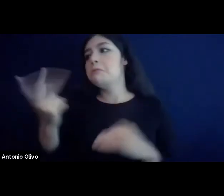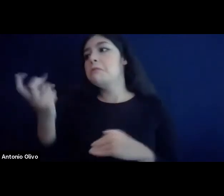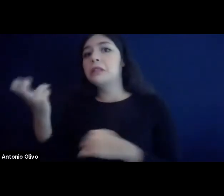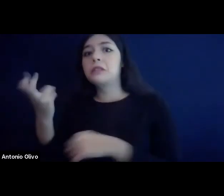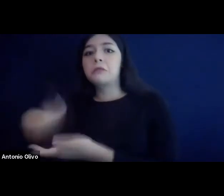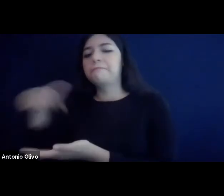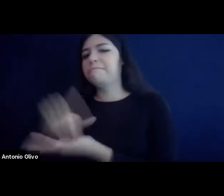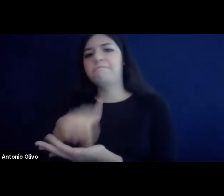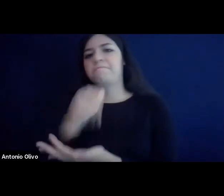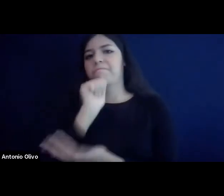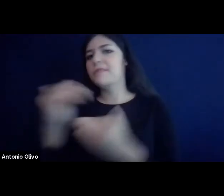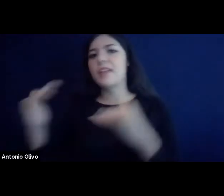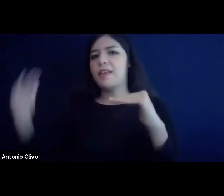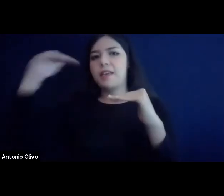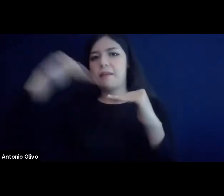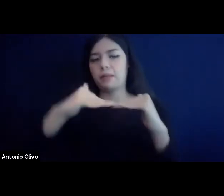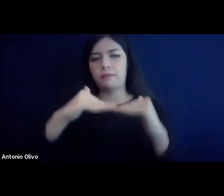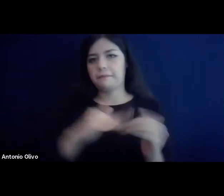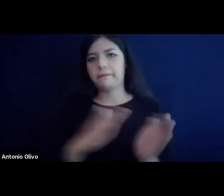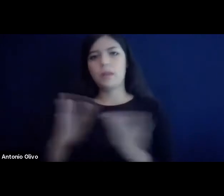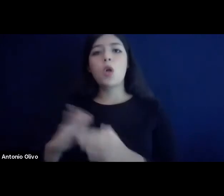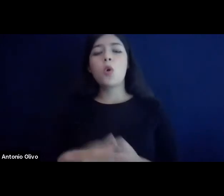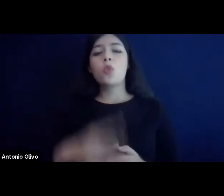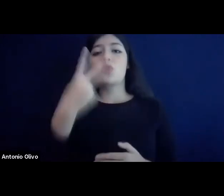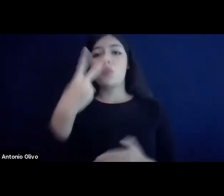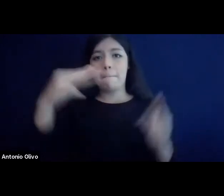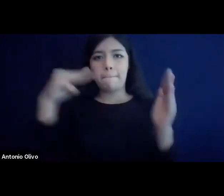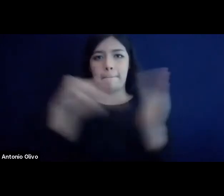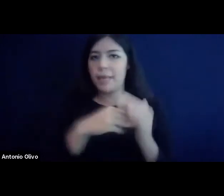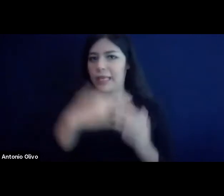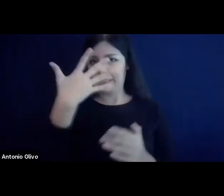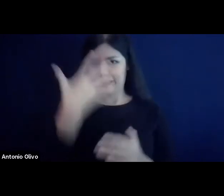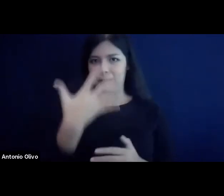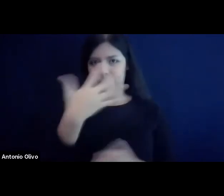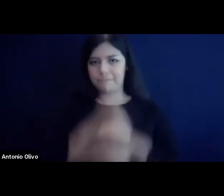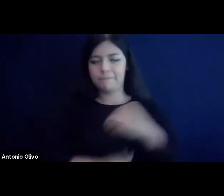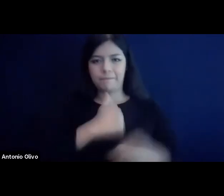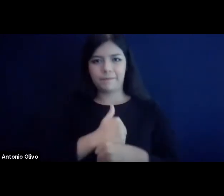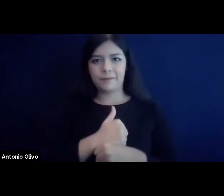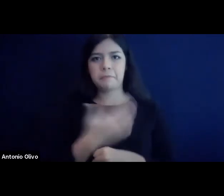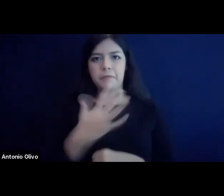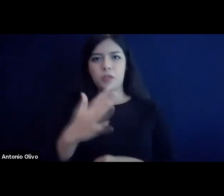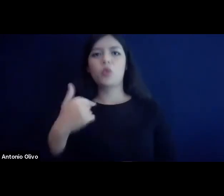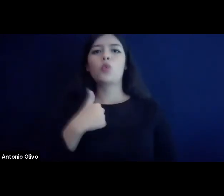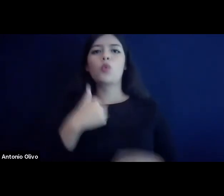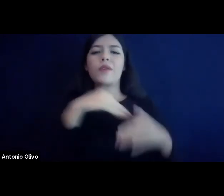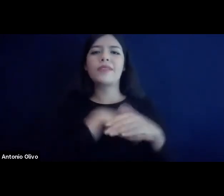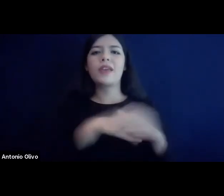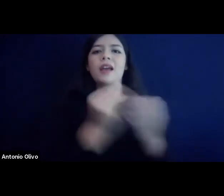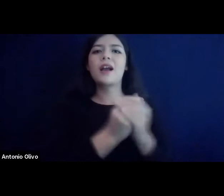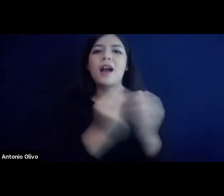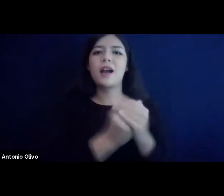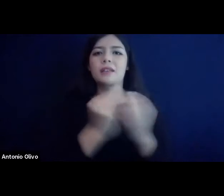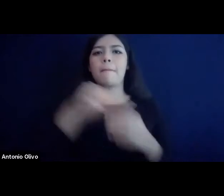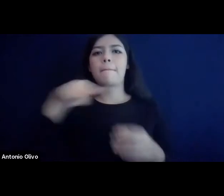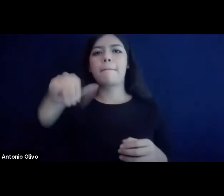al CUCEA a la maestría, hice la maestría en gestión y políticas para la educación superior, y